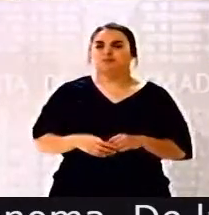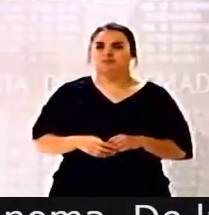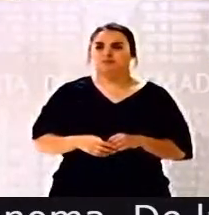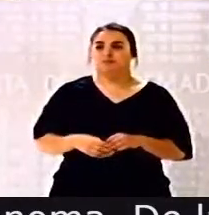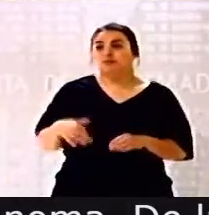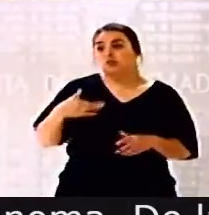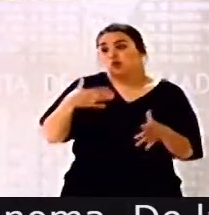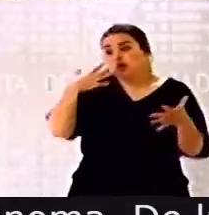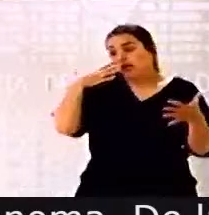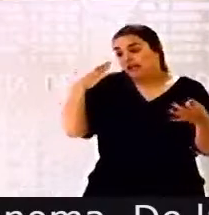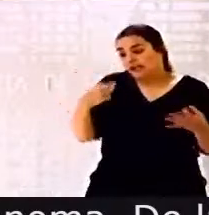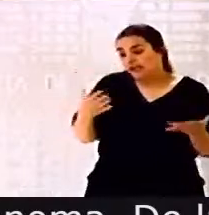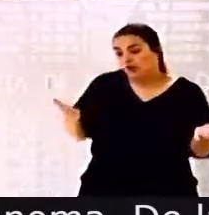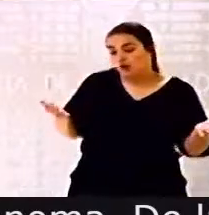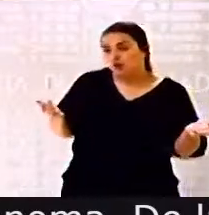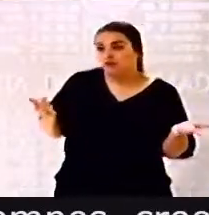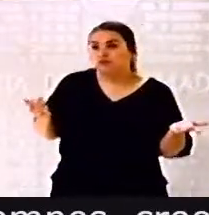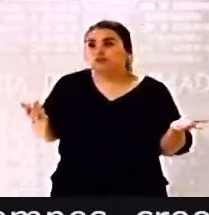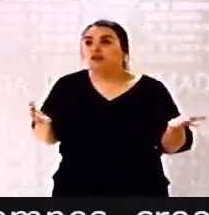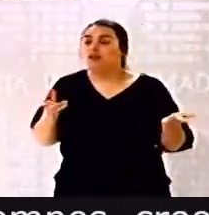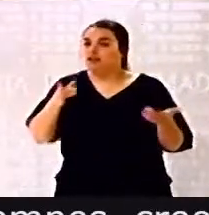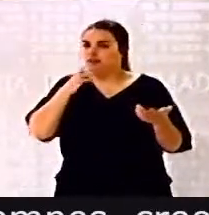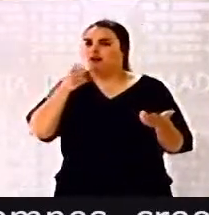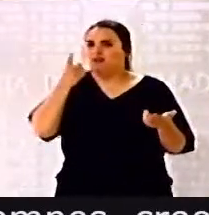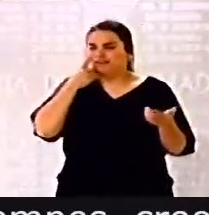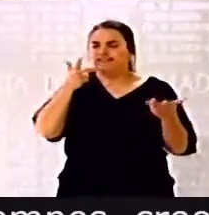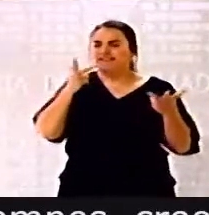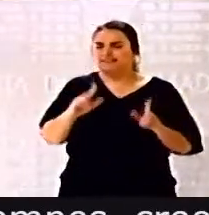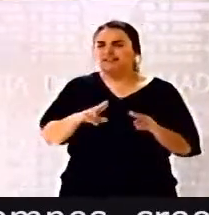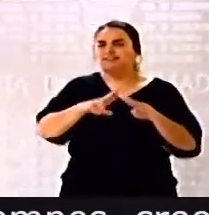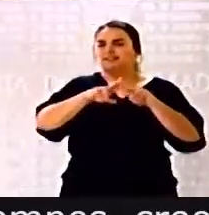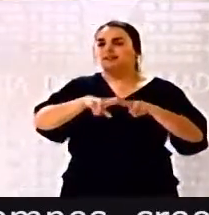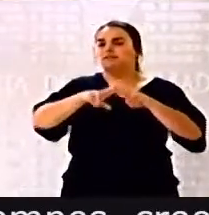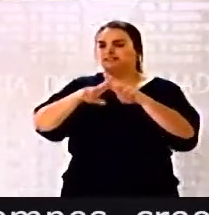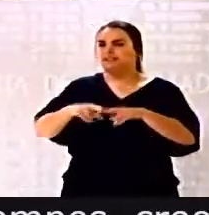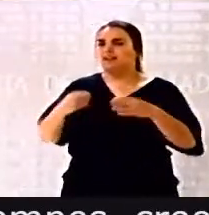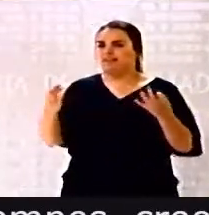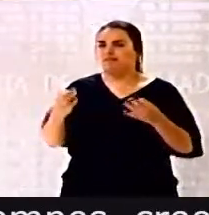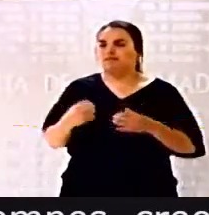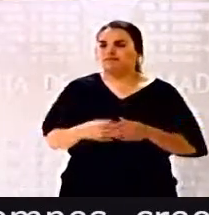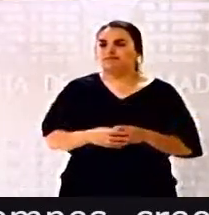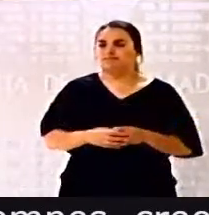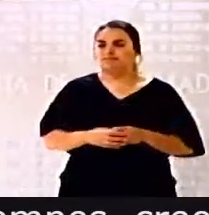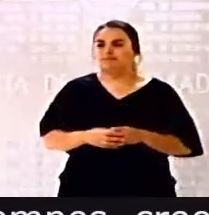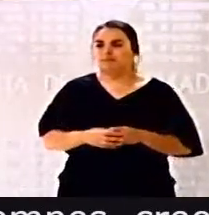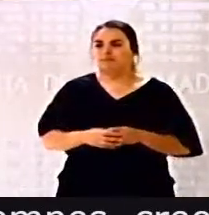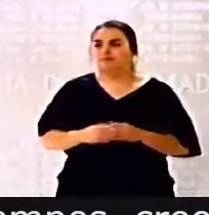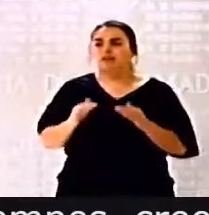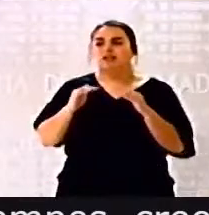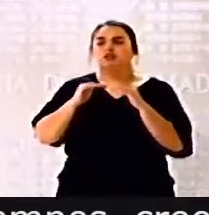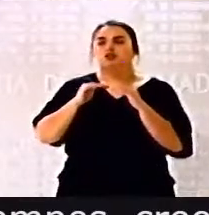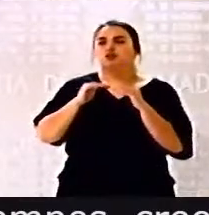Creo que hay que sentarse y revisar. La sostenibilidad